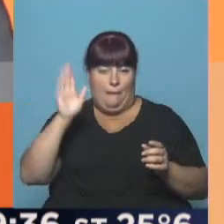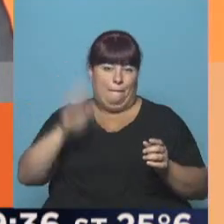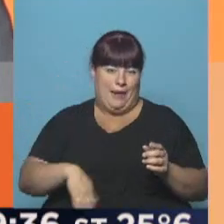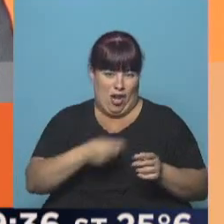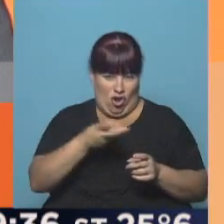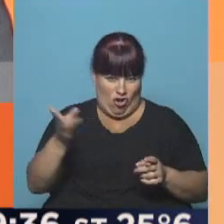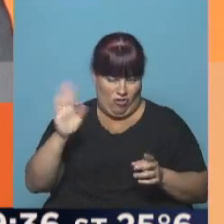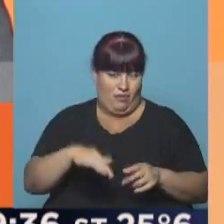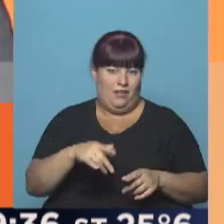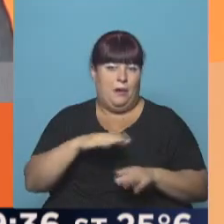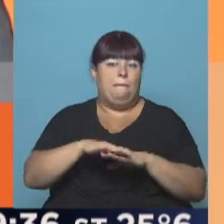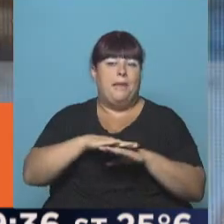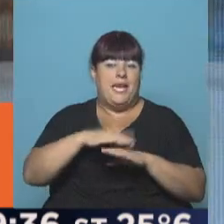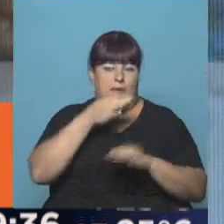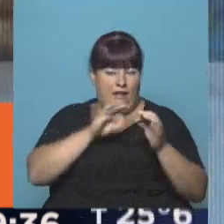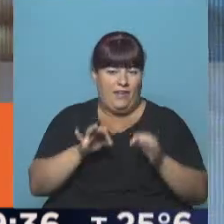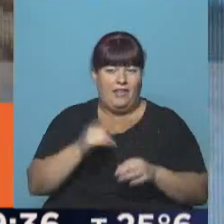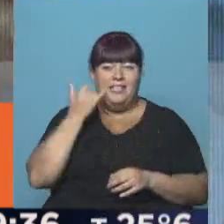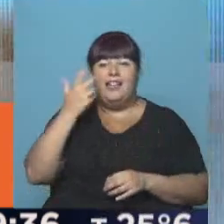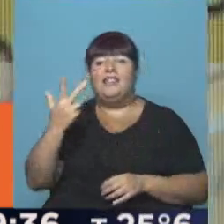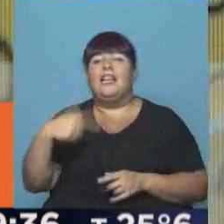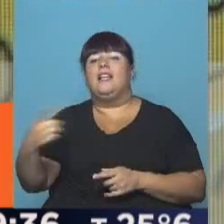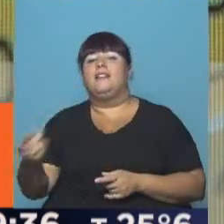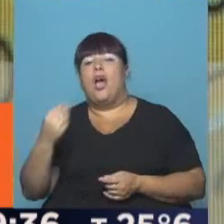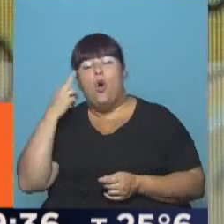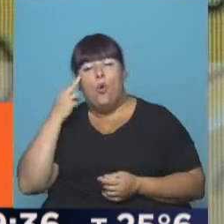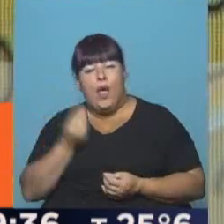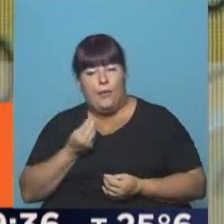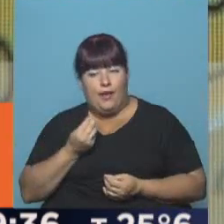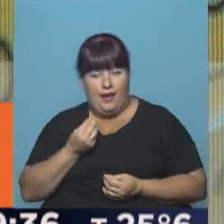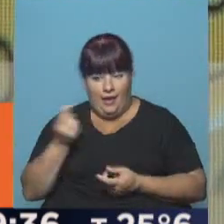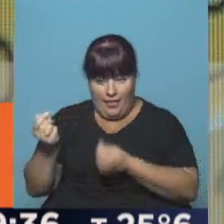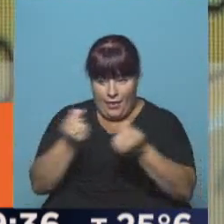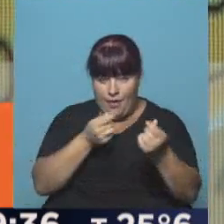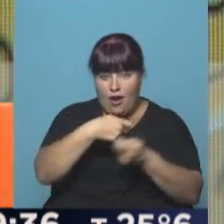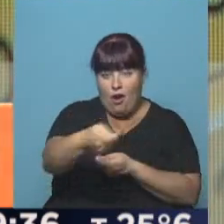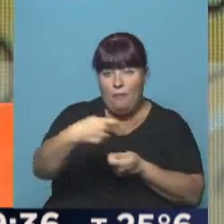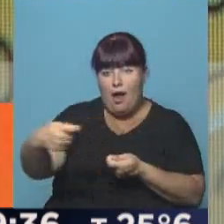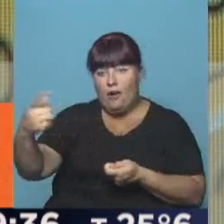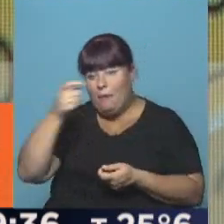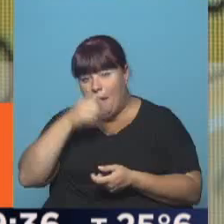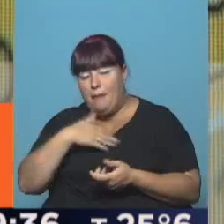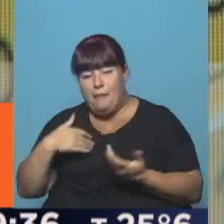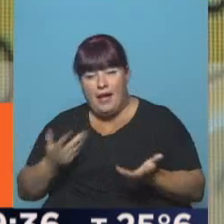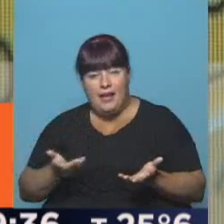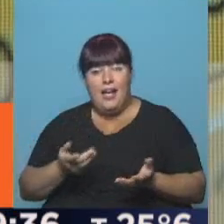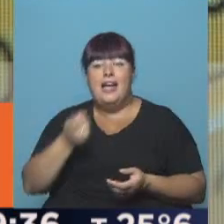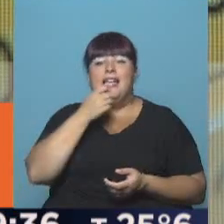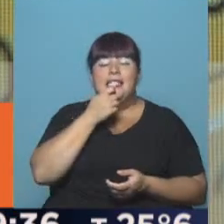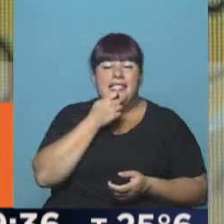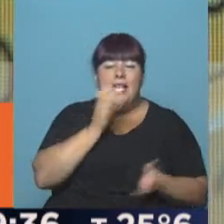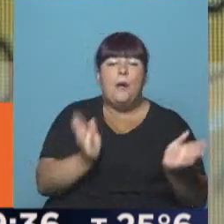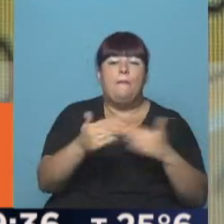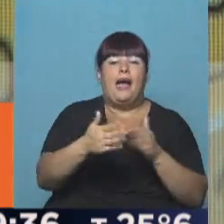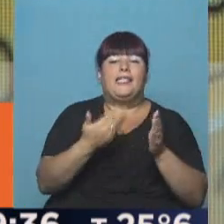cantidad o sea unidad mínima de venta si tres Qué haces con los otros nueve tenés que salía a compartirlo con otro papá otro mamá si llevaste un